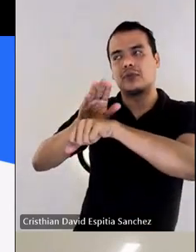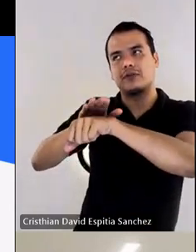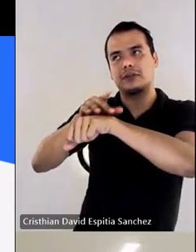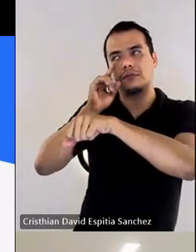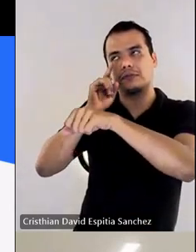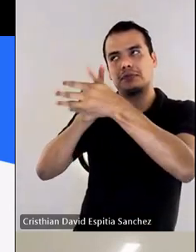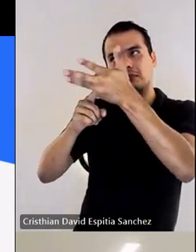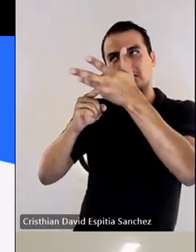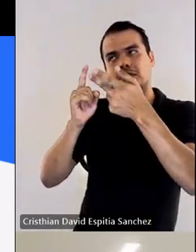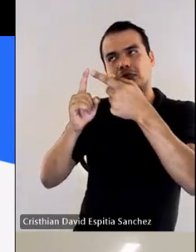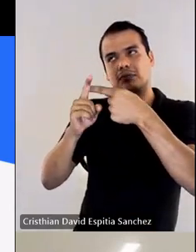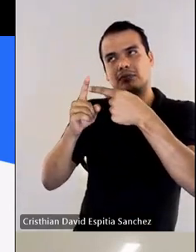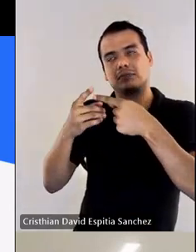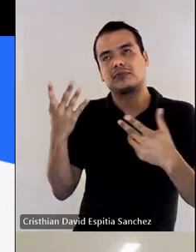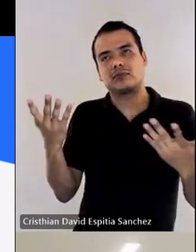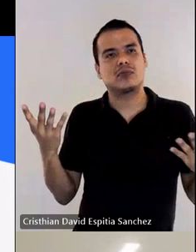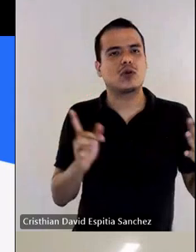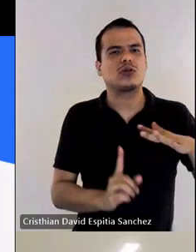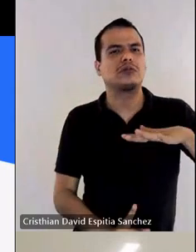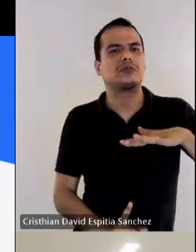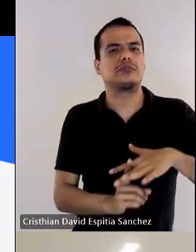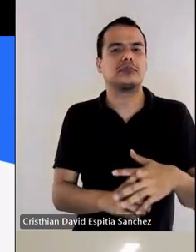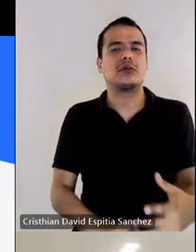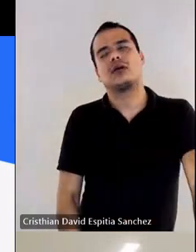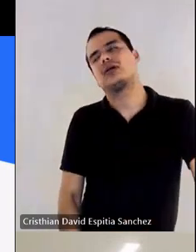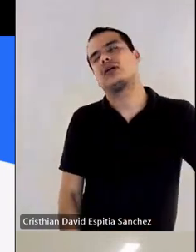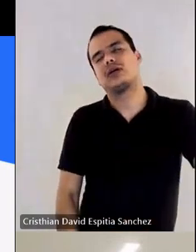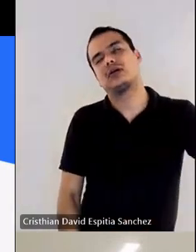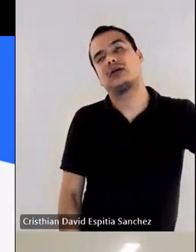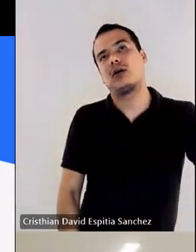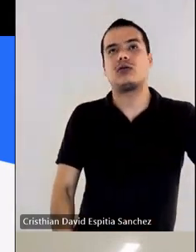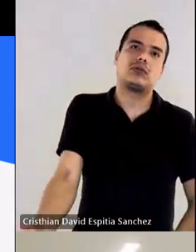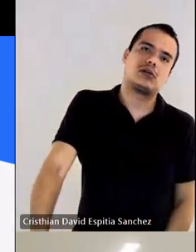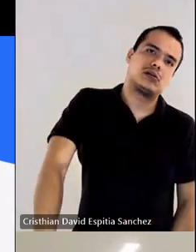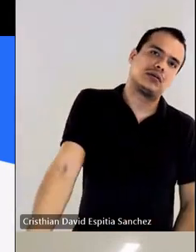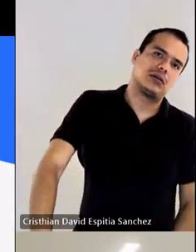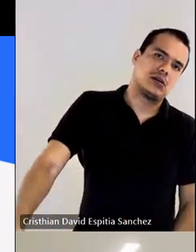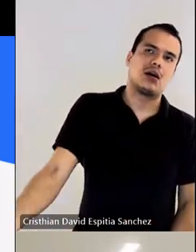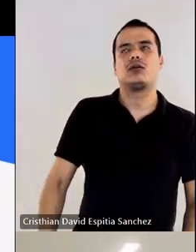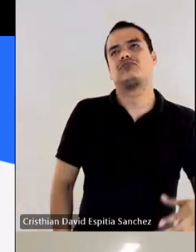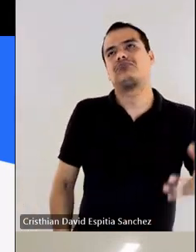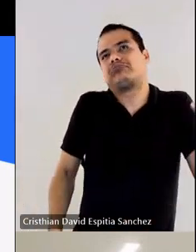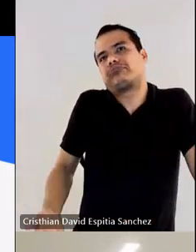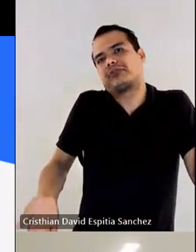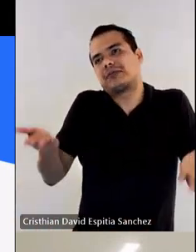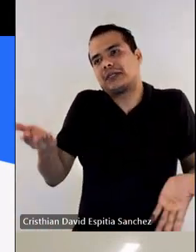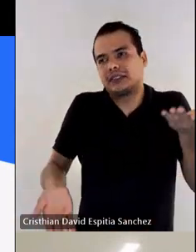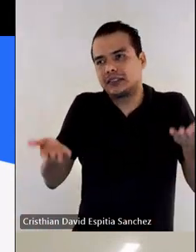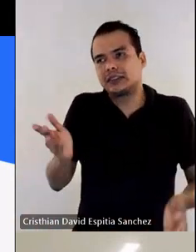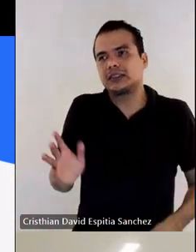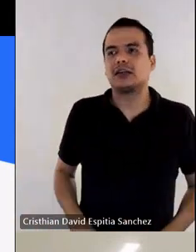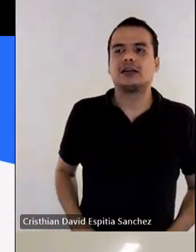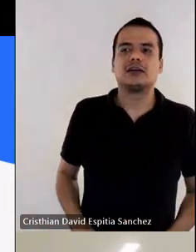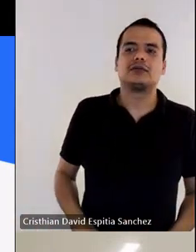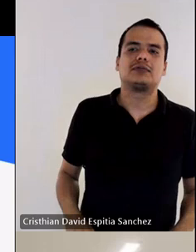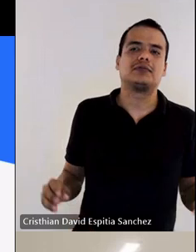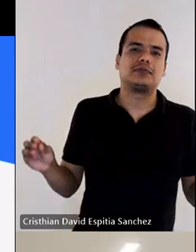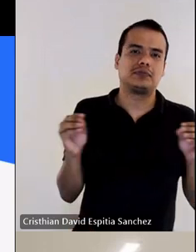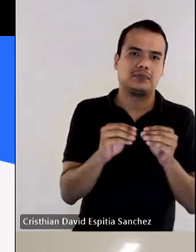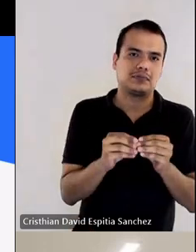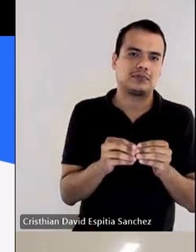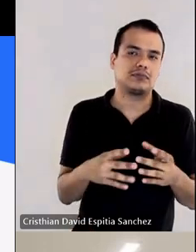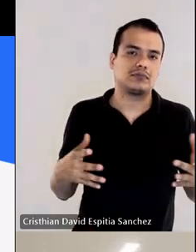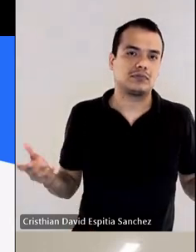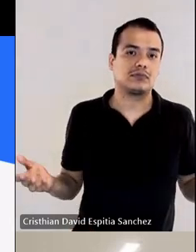cuerpo es la que estaba convulsionando, porque puede ser todo el cuerpo o el lado derecho o el lado izquierdo. Este paciente no se